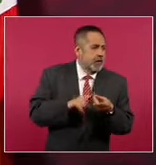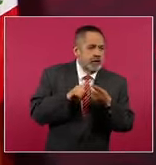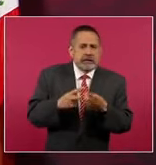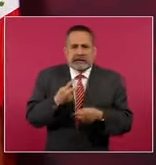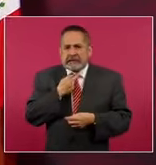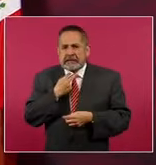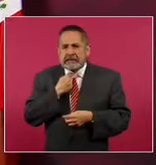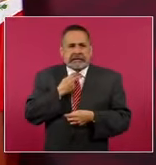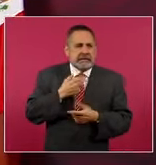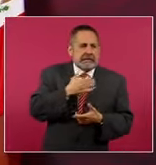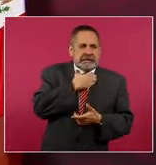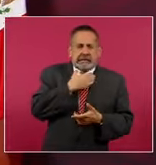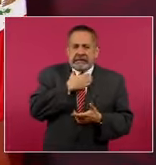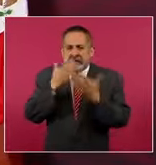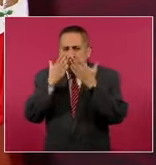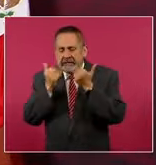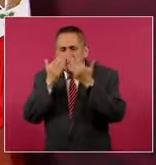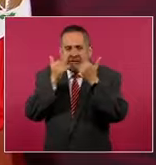cuando